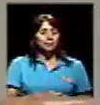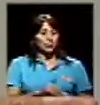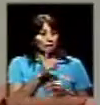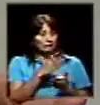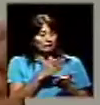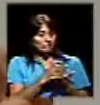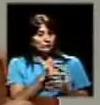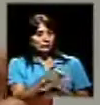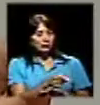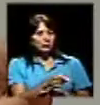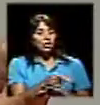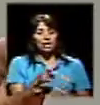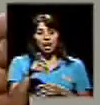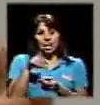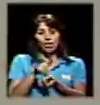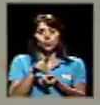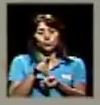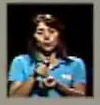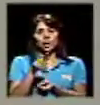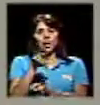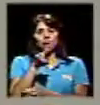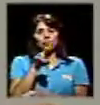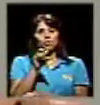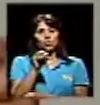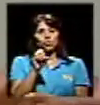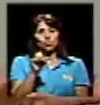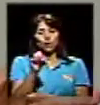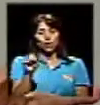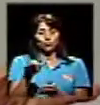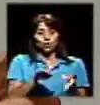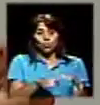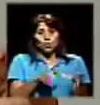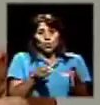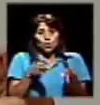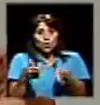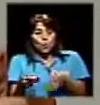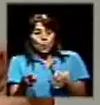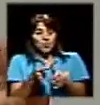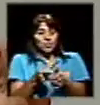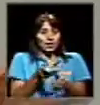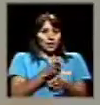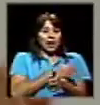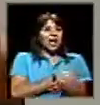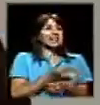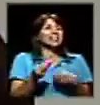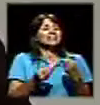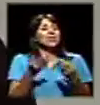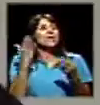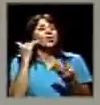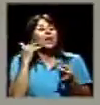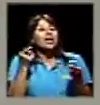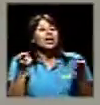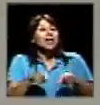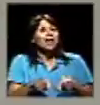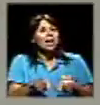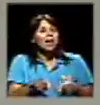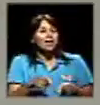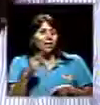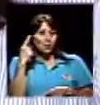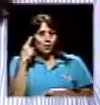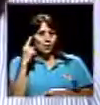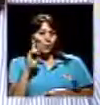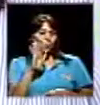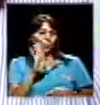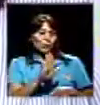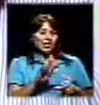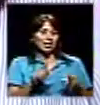por el cual la doctora Ross se nos adelantó fue el camino del cáncer, de suerte que ahí hace clic.